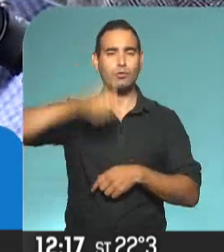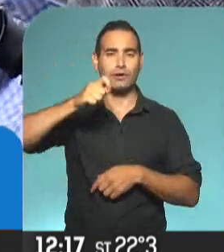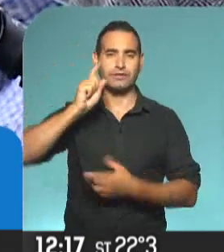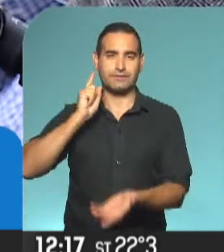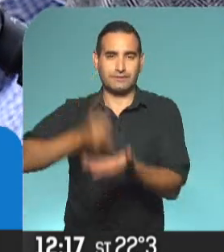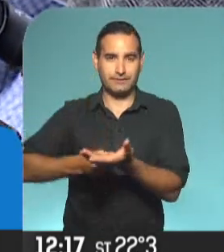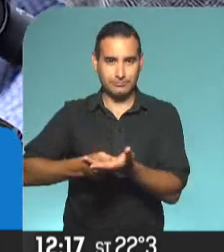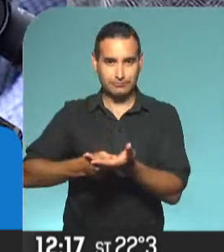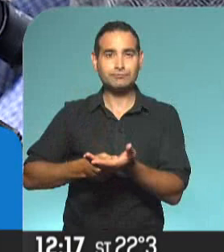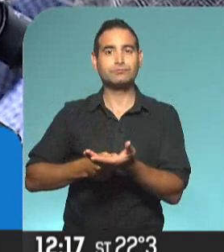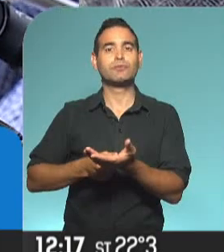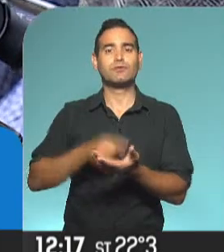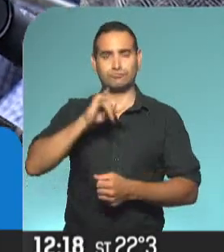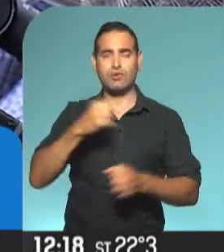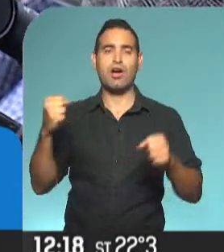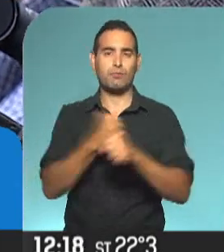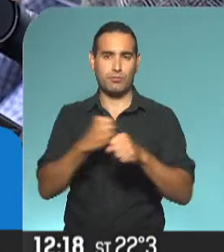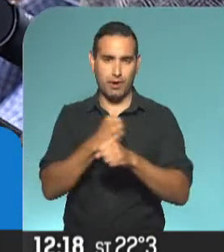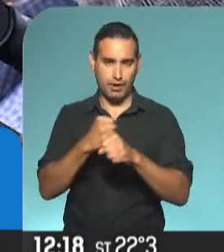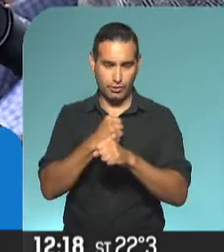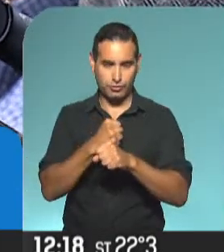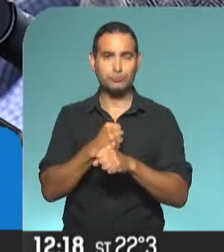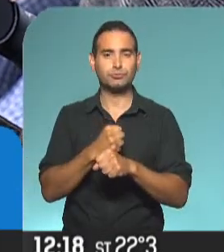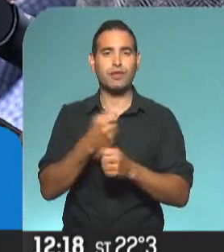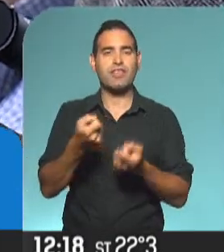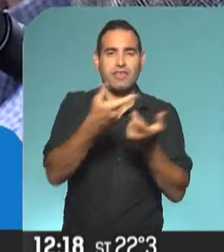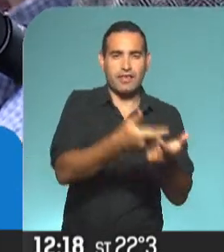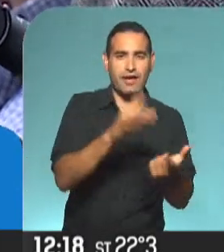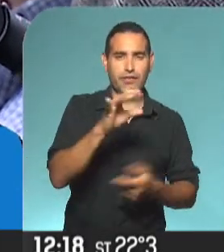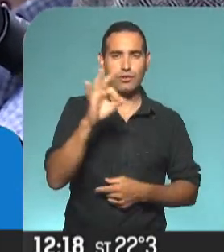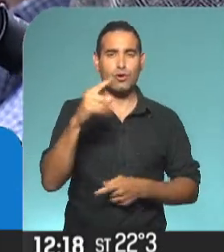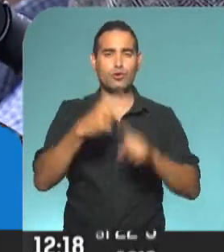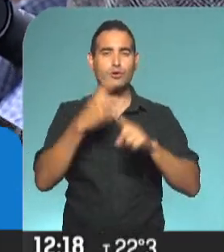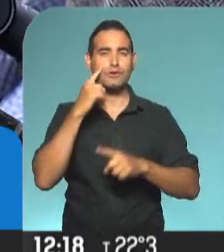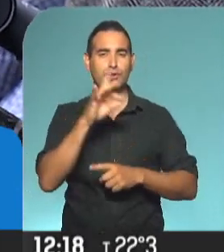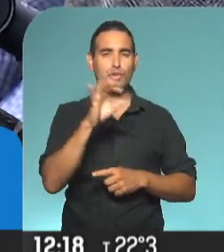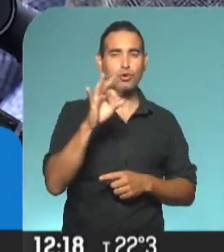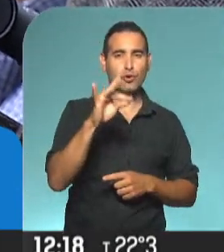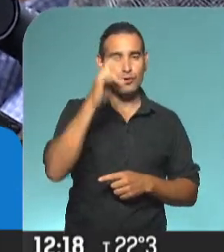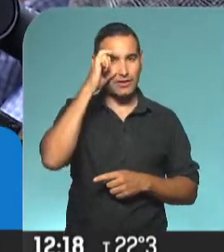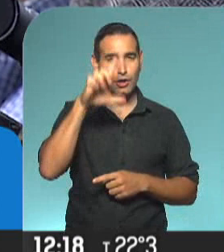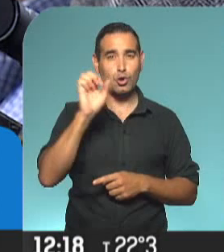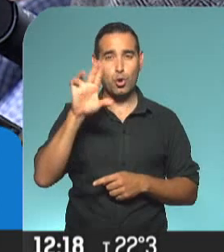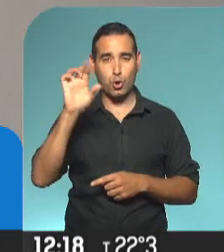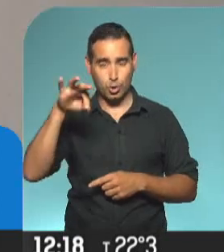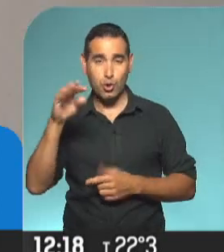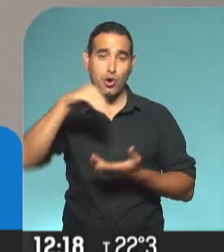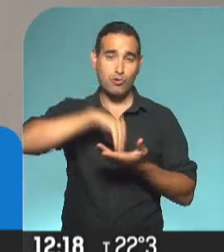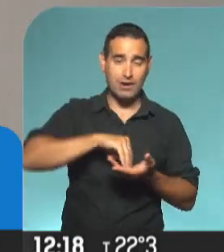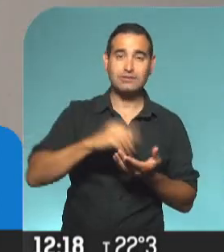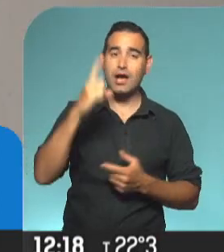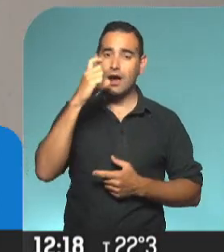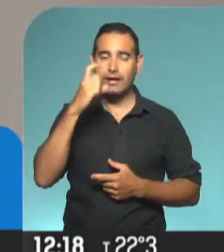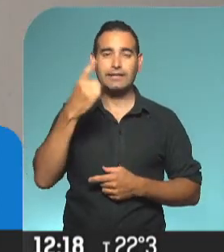del cual se autorizó la provisión de dióxido de cloro y de ibuprofeno inhalado.